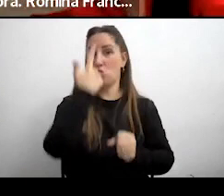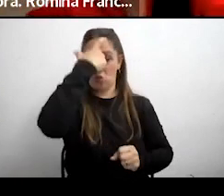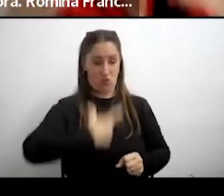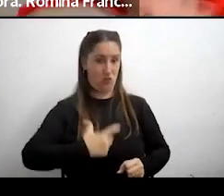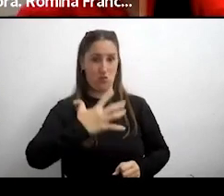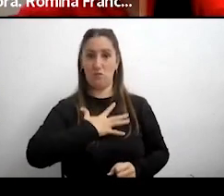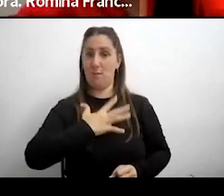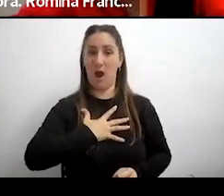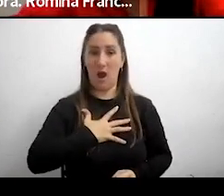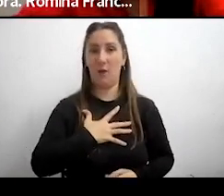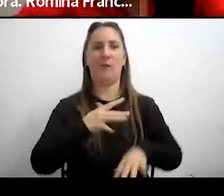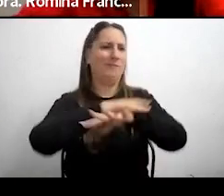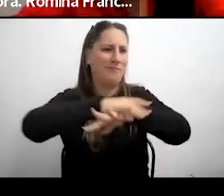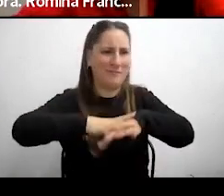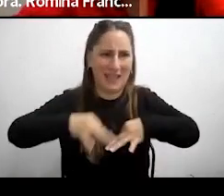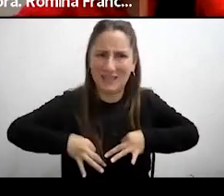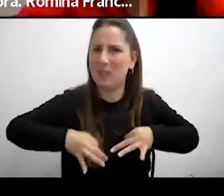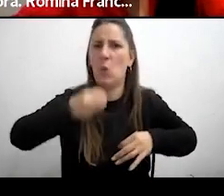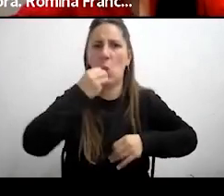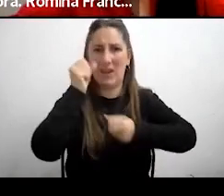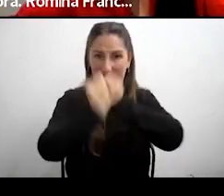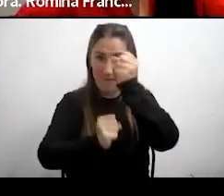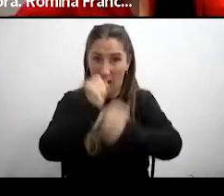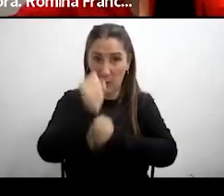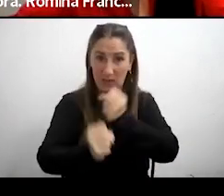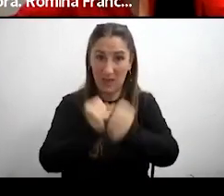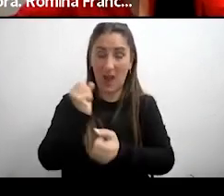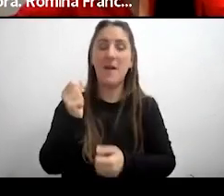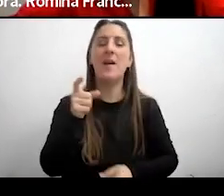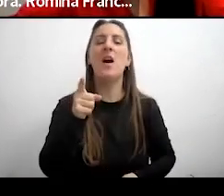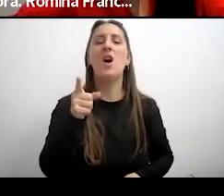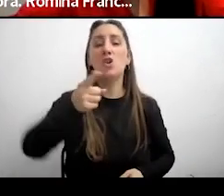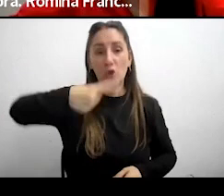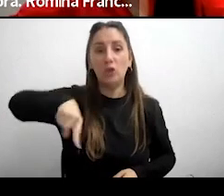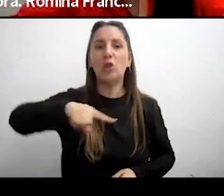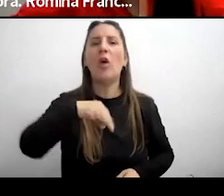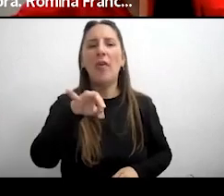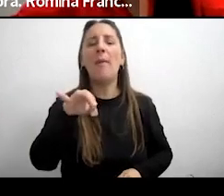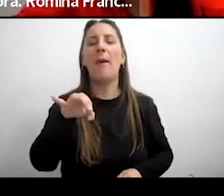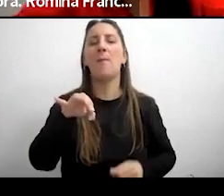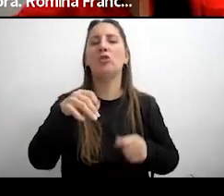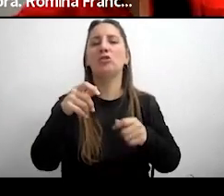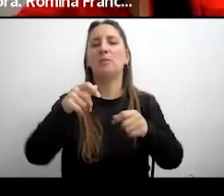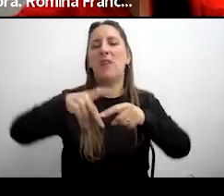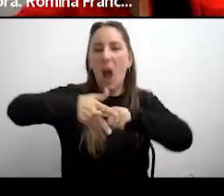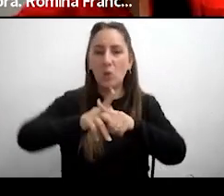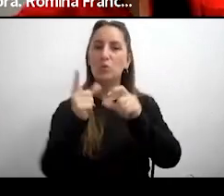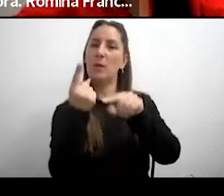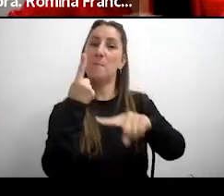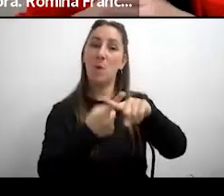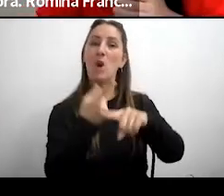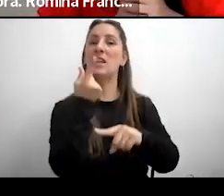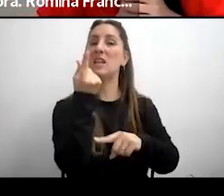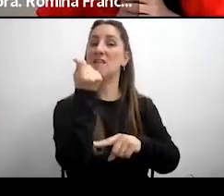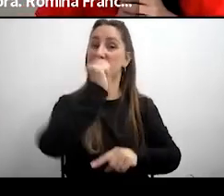no es una fábrica textil o lo que fuere, nosotros tenemos que aplicar este ajuste por inflación